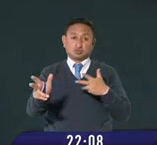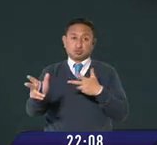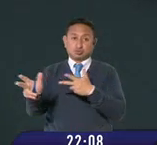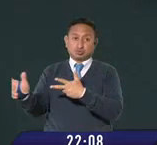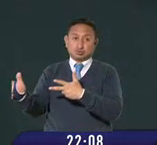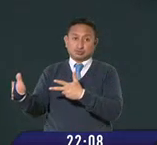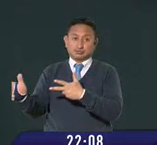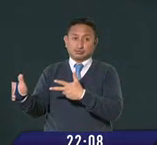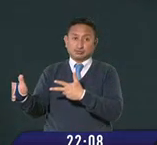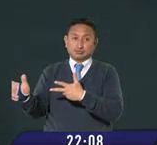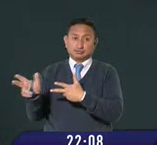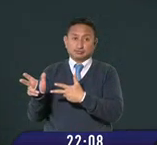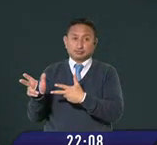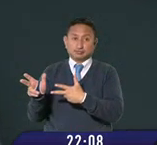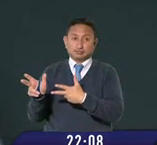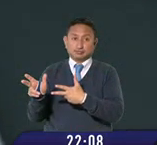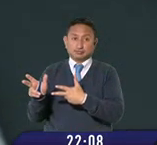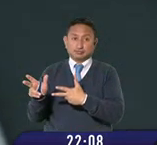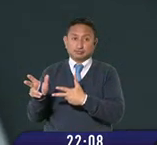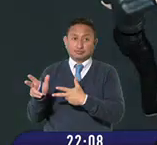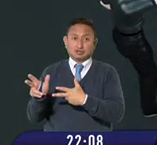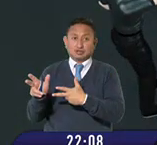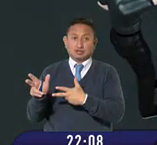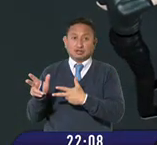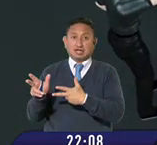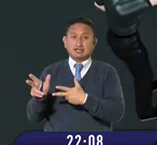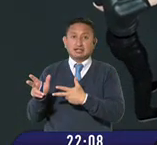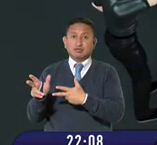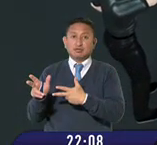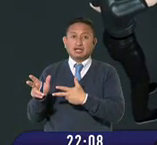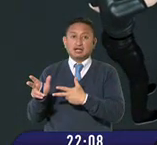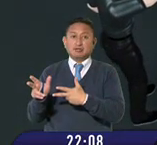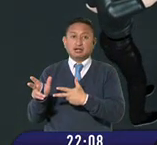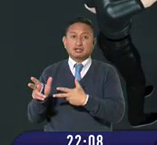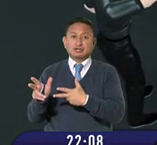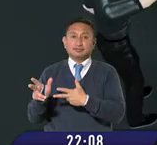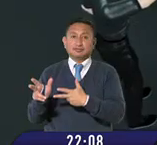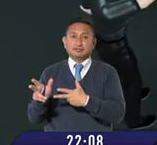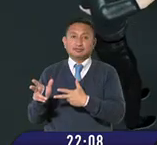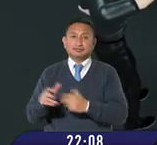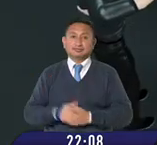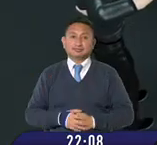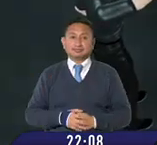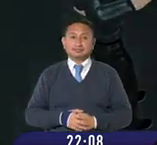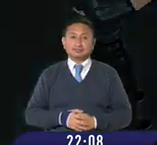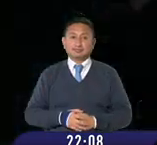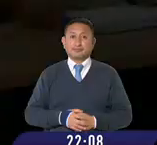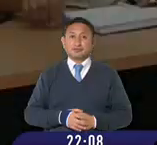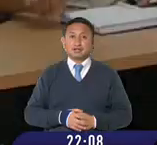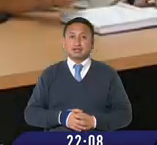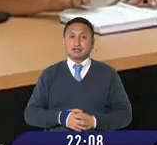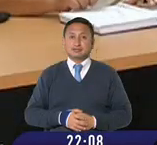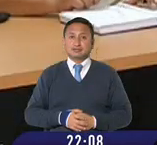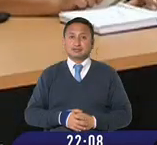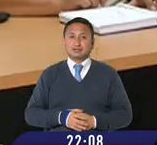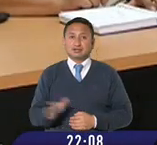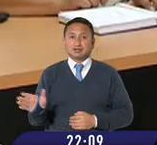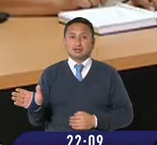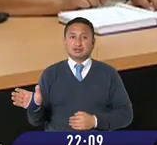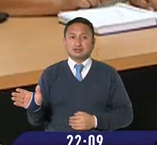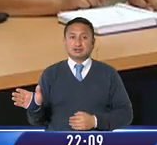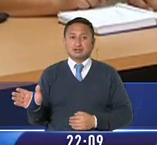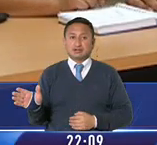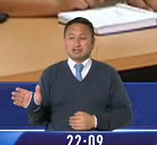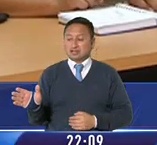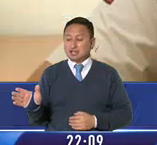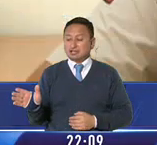color gris, indicaban. Se bajan de ahí cuatro ciudadanos y abren fuego ahí. El subcomandante del distrito 9 de